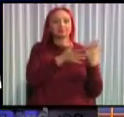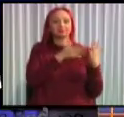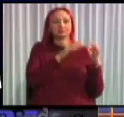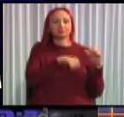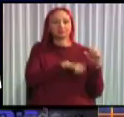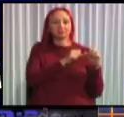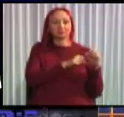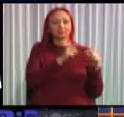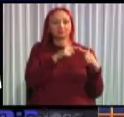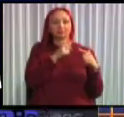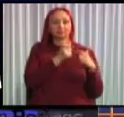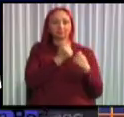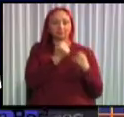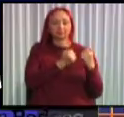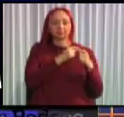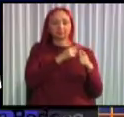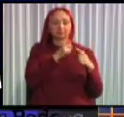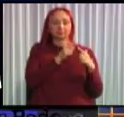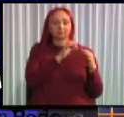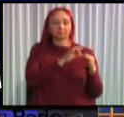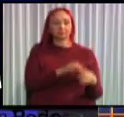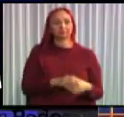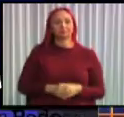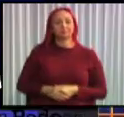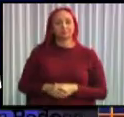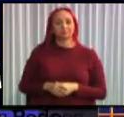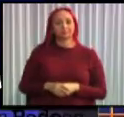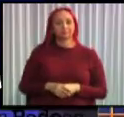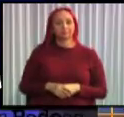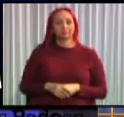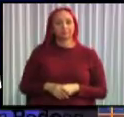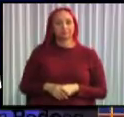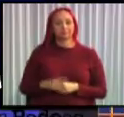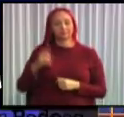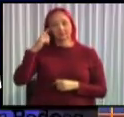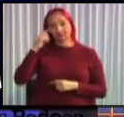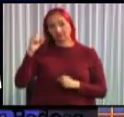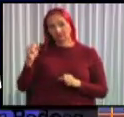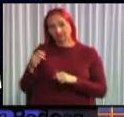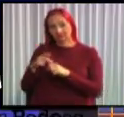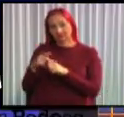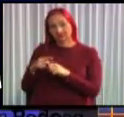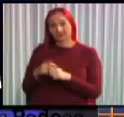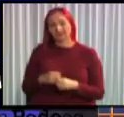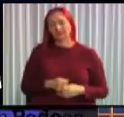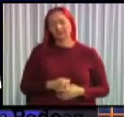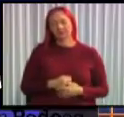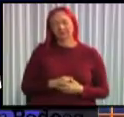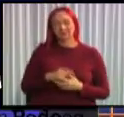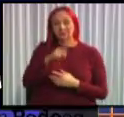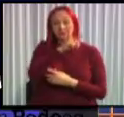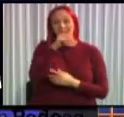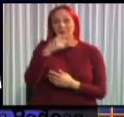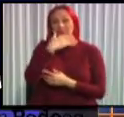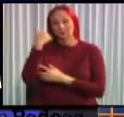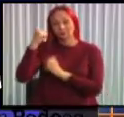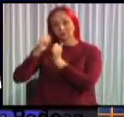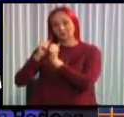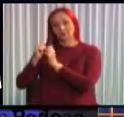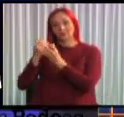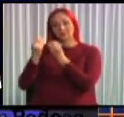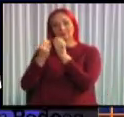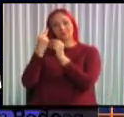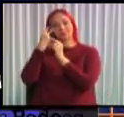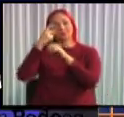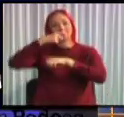valores de fútbol, los carros, los guantes. Y para que puedan participar. A ver, ustedes son mejores que con el yo-yo de Don